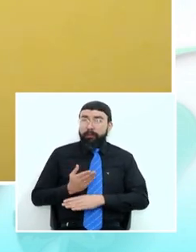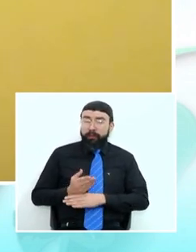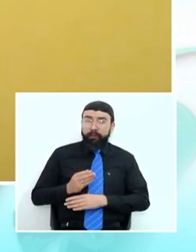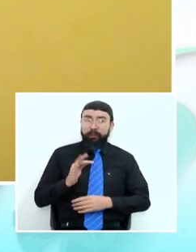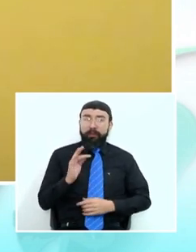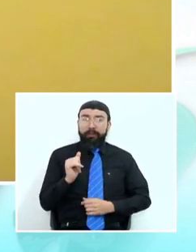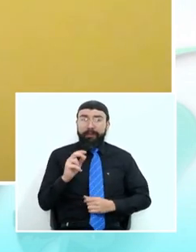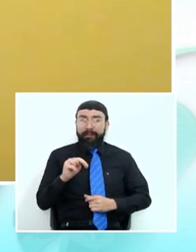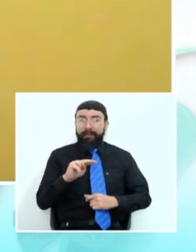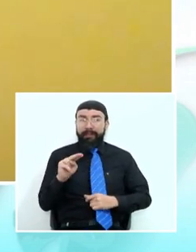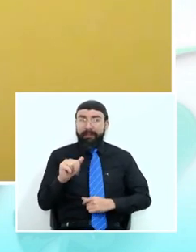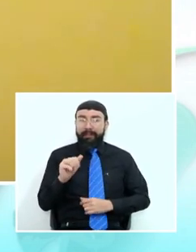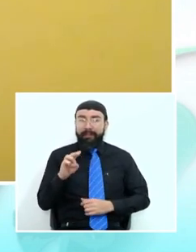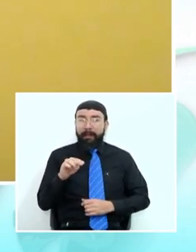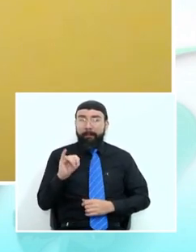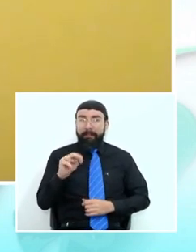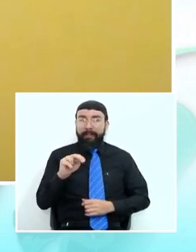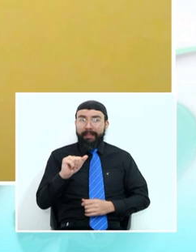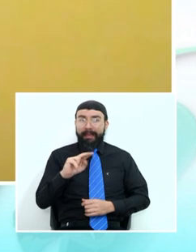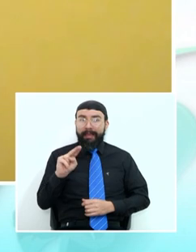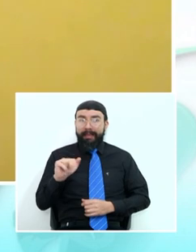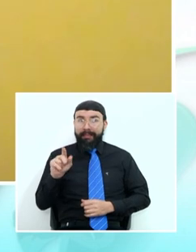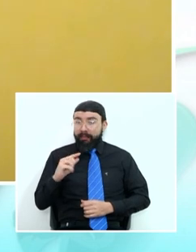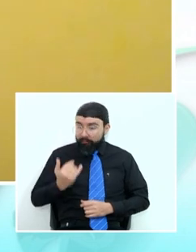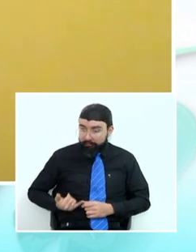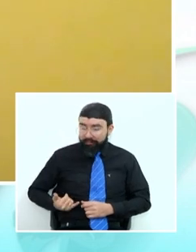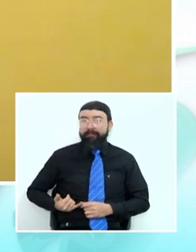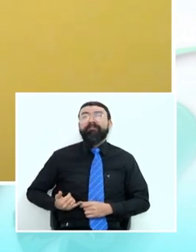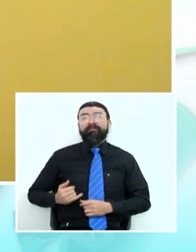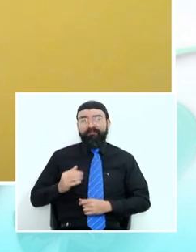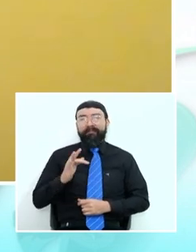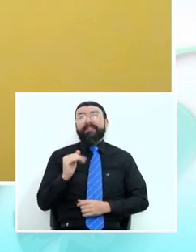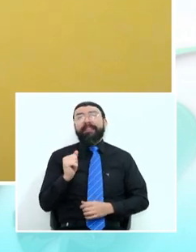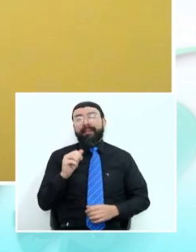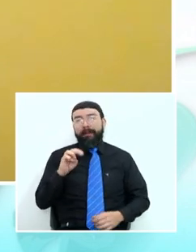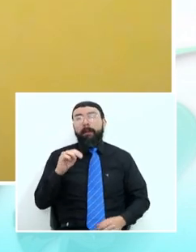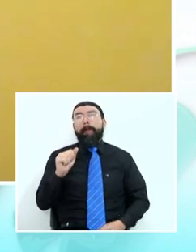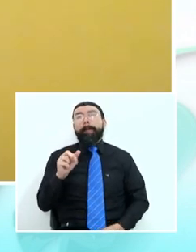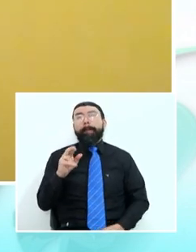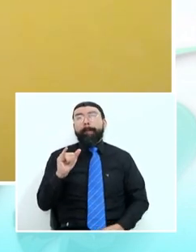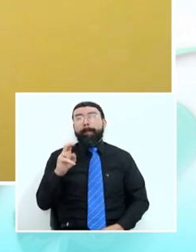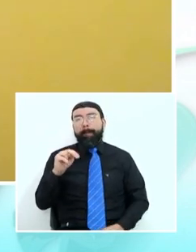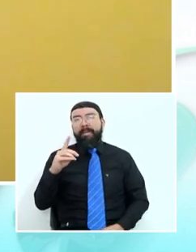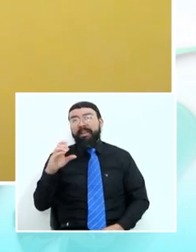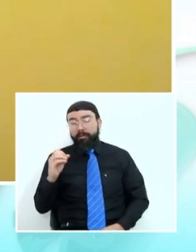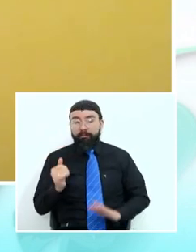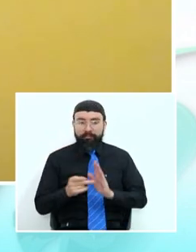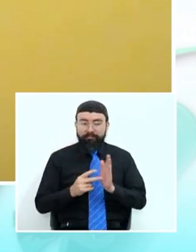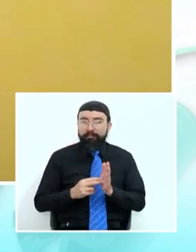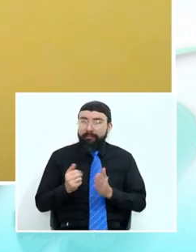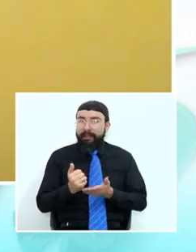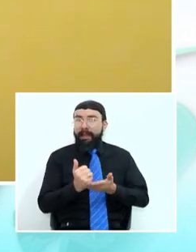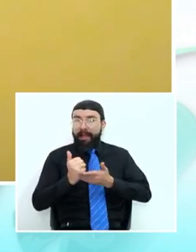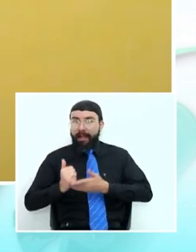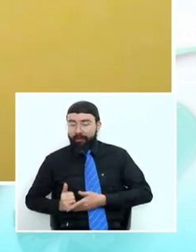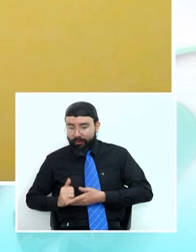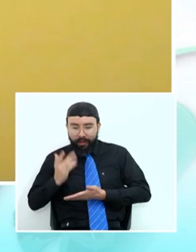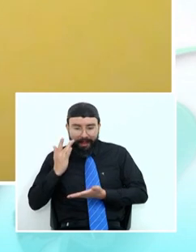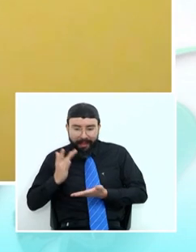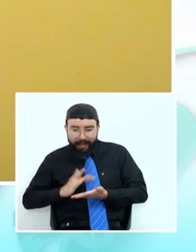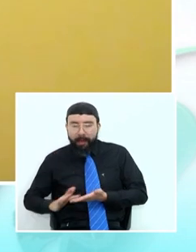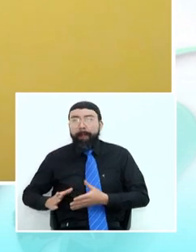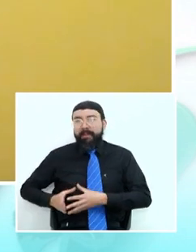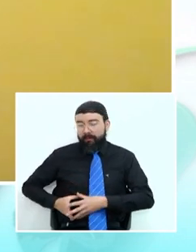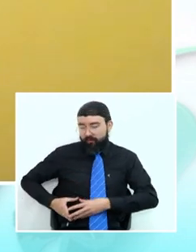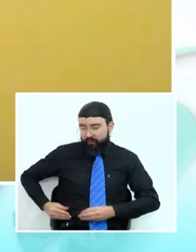el tamarindo. Por eso es la fruta que hace el trabajo de limpiar el sistema hepático. Luego